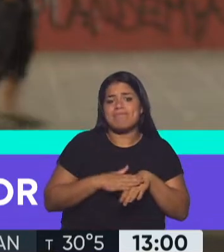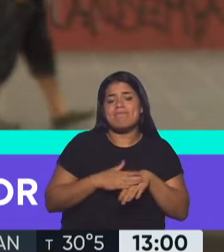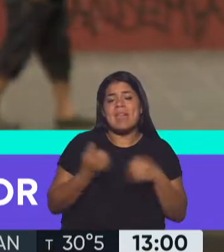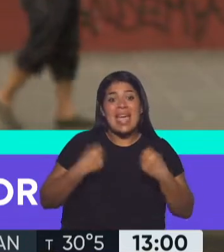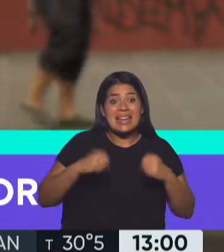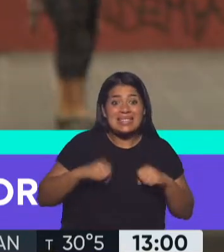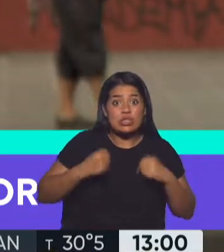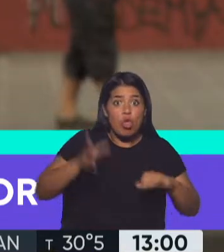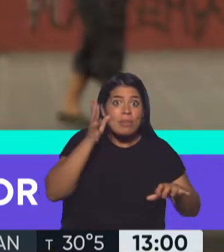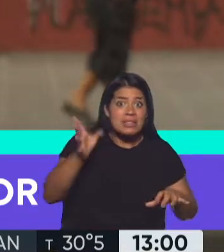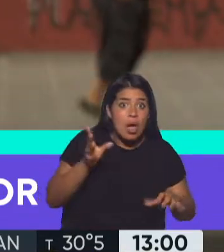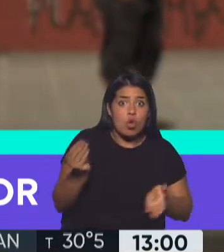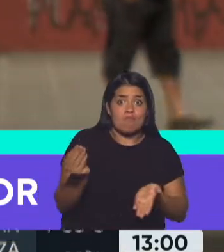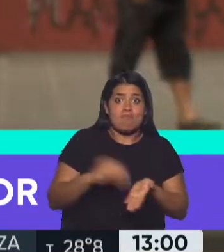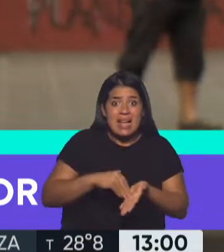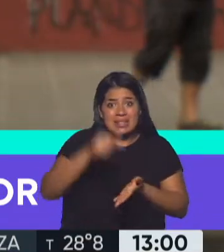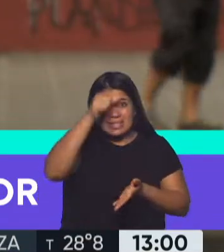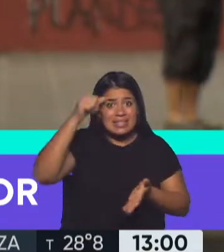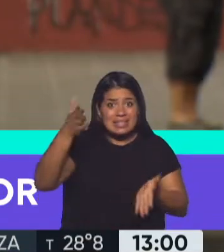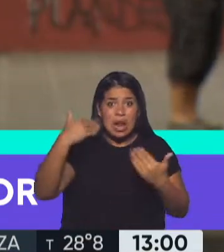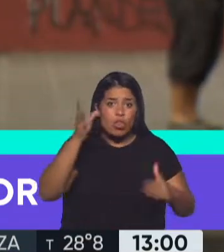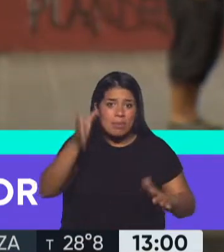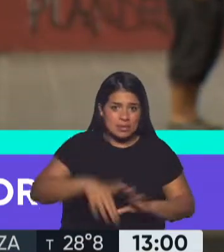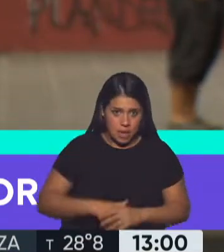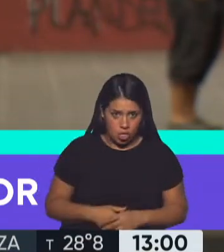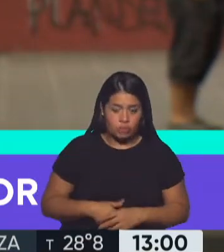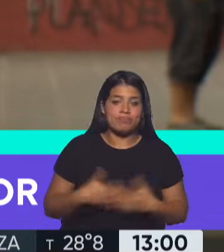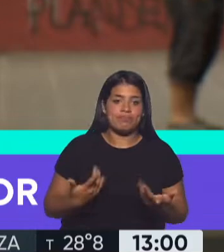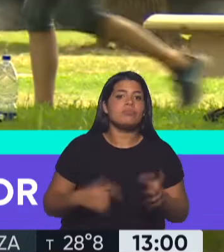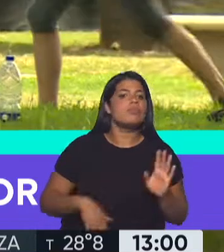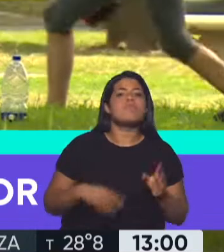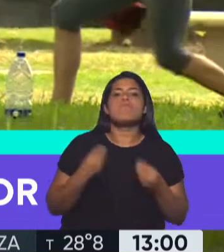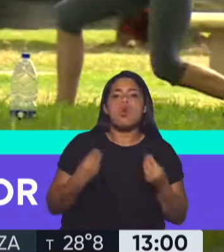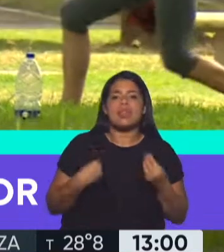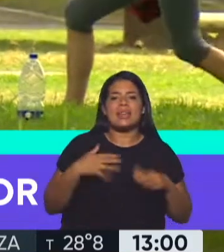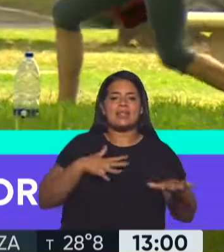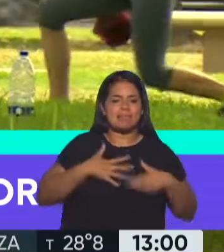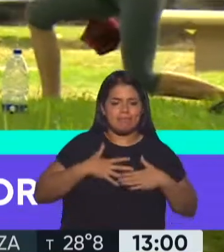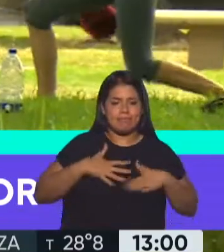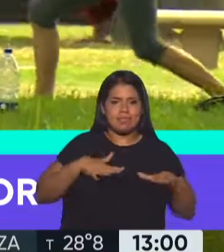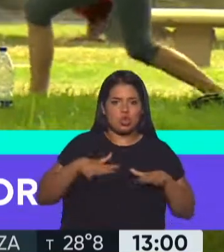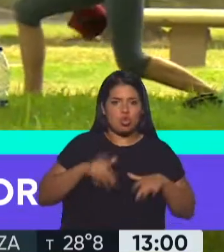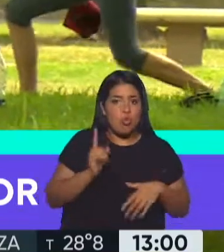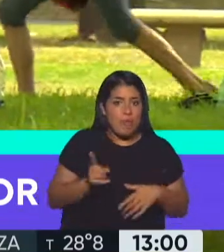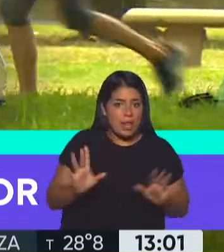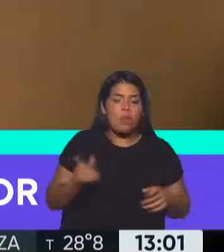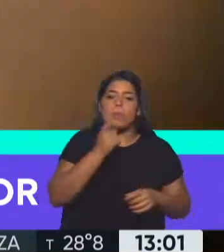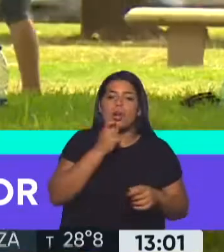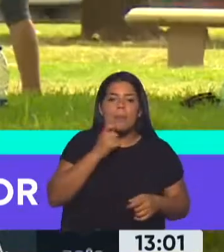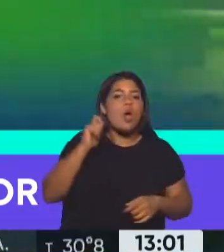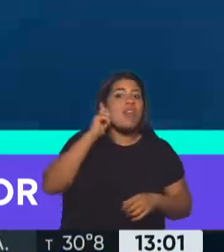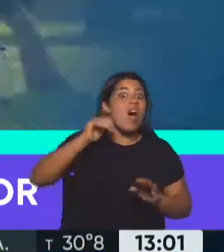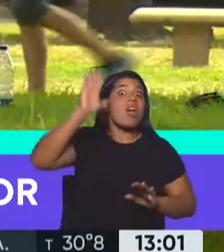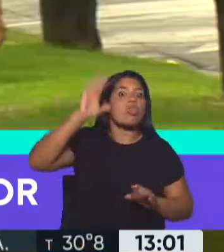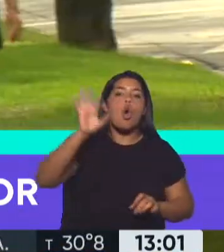asociada al ejercicio, que esto mayormente puede ser darse en cualquier persona, pero principalmente en poblaciones vulnerables. Los extremos de la edad, los niños pequeños, muchas veces con